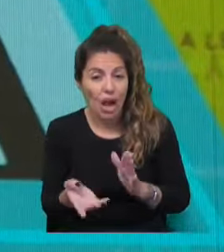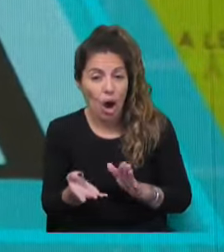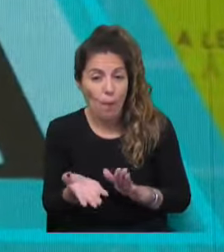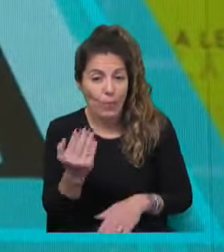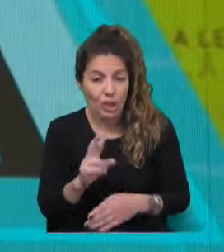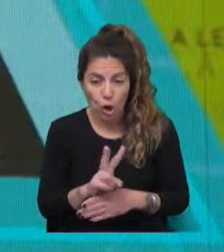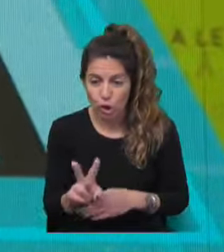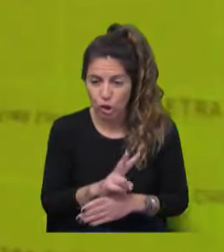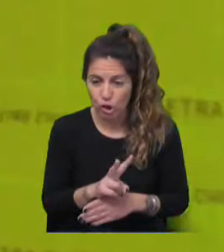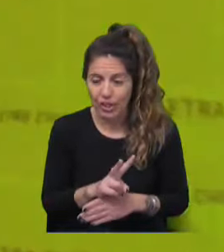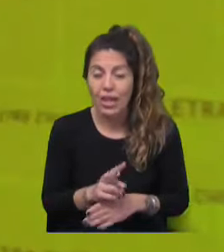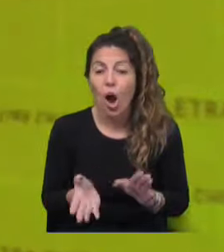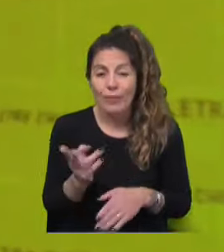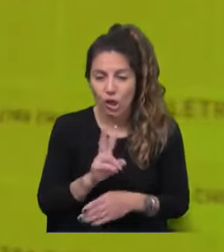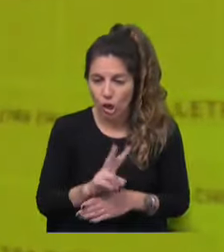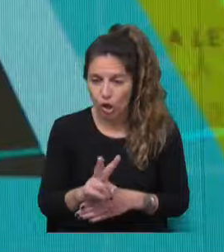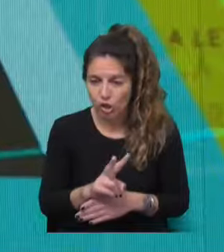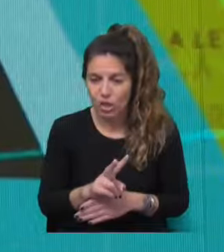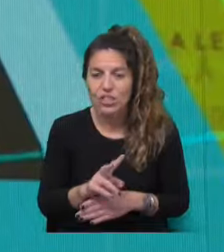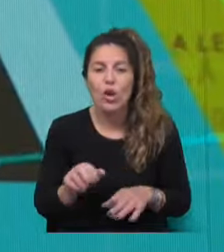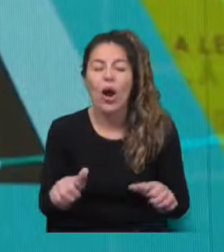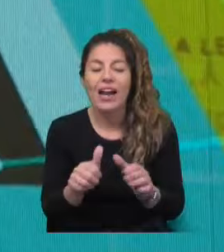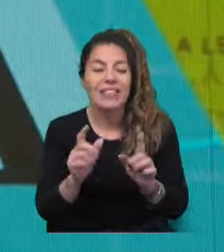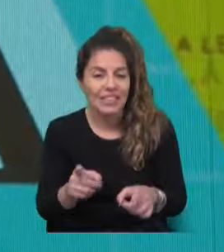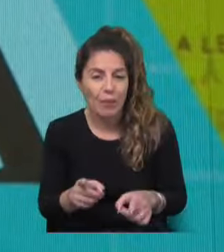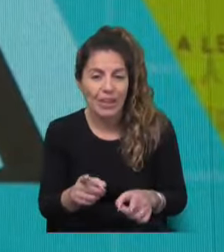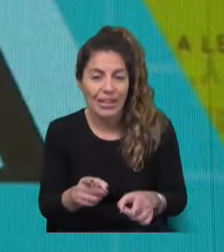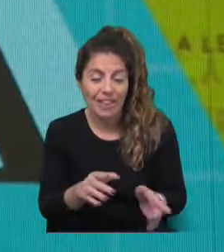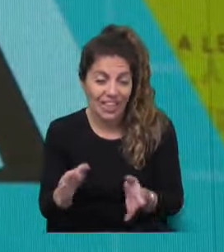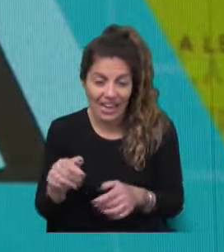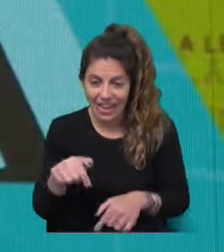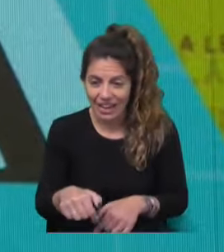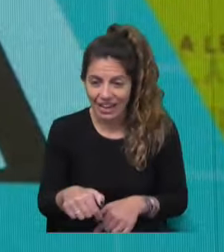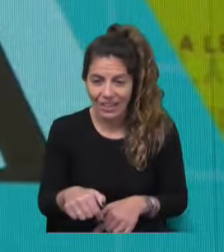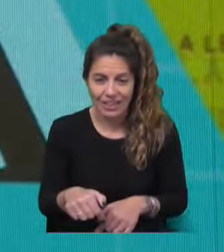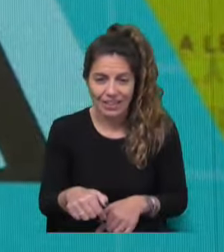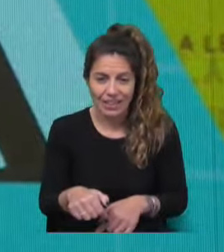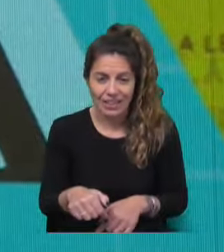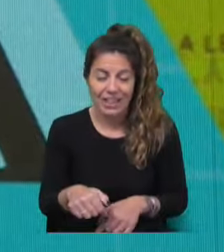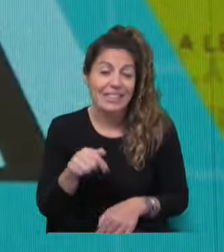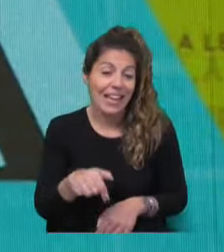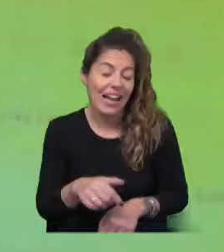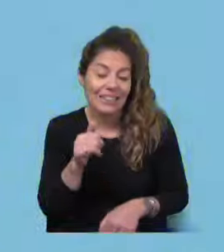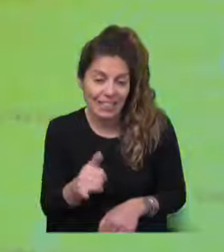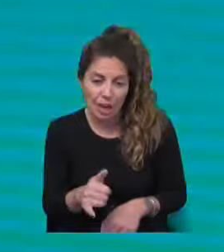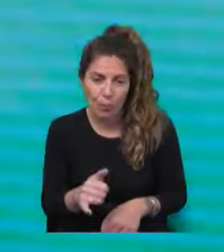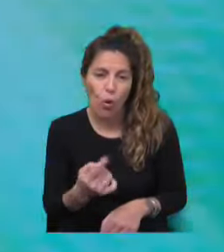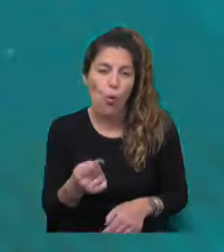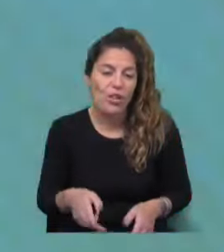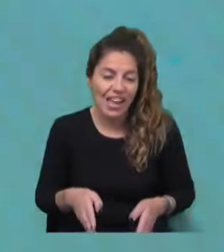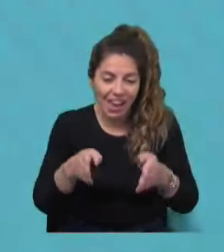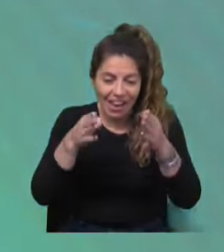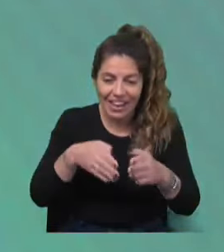ejemplo, ¿no? En Buenos Aires aumentaron mucho los controles. Que eso también, capaz, que hace que se muevan un poco para acá, si acá merma un poco. Y claro, si acá teníamos un solo